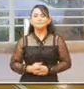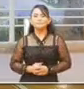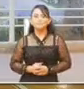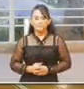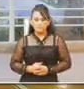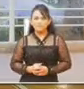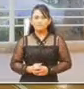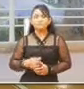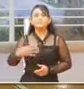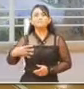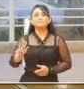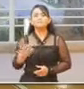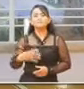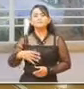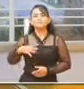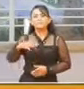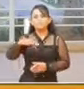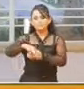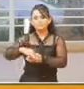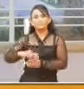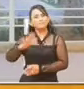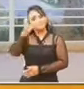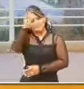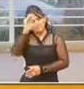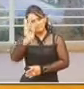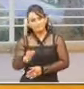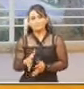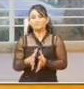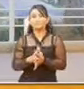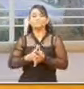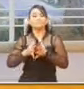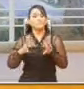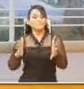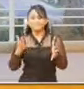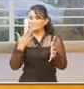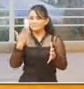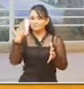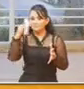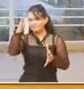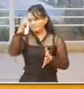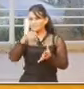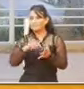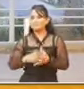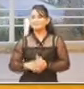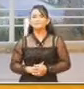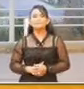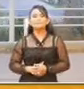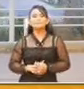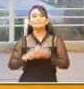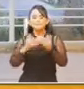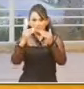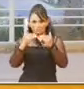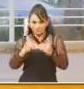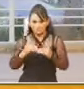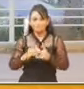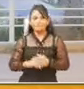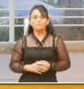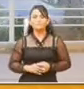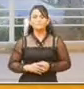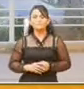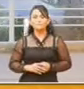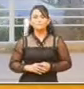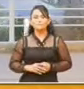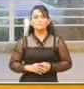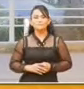Bien, doy cuenta de 14 votos a favor, por lo que se aprueba por mayoría el acuerdo antes mencionado. Continuando con el desahogo del orden del